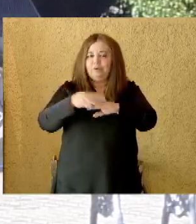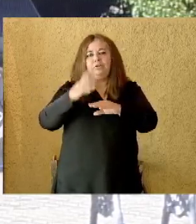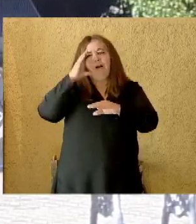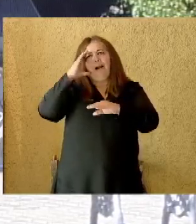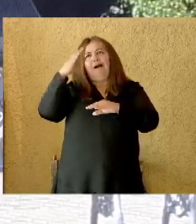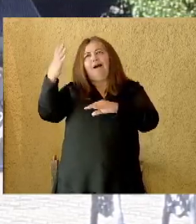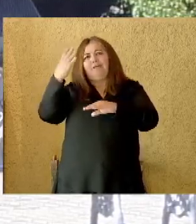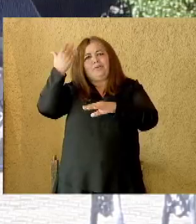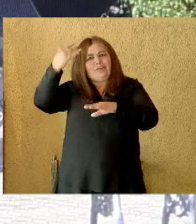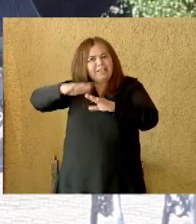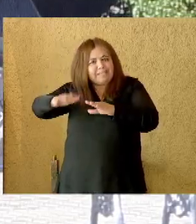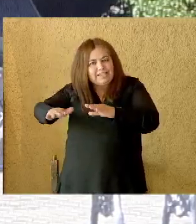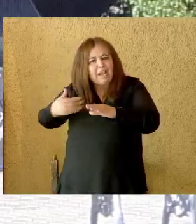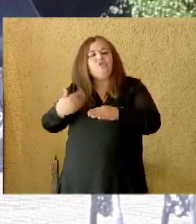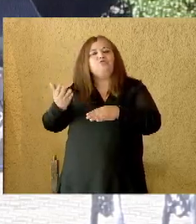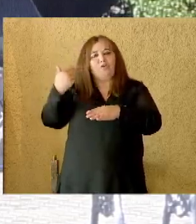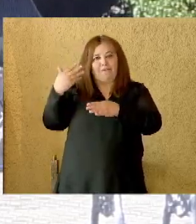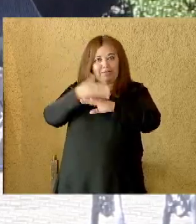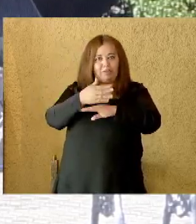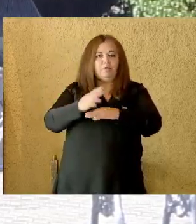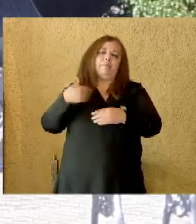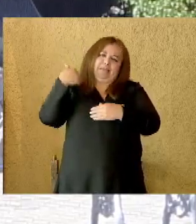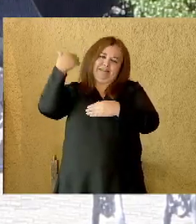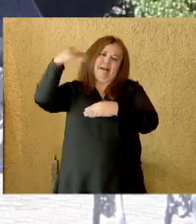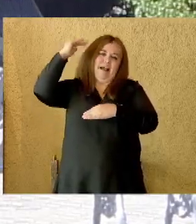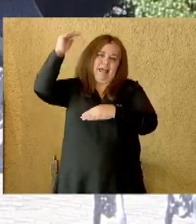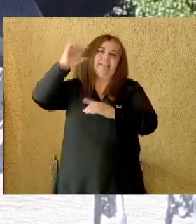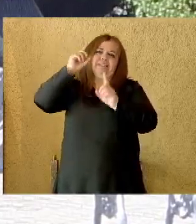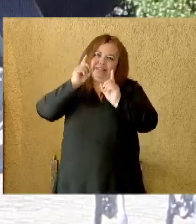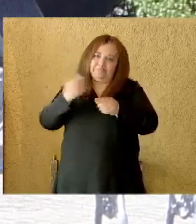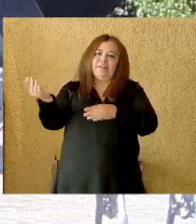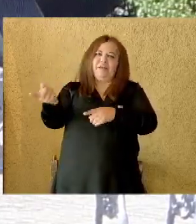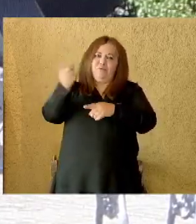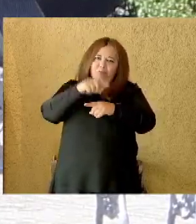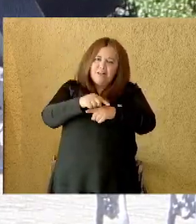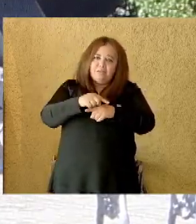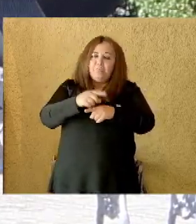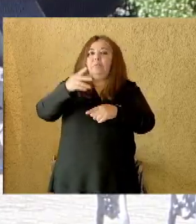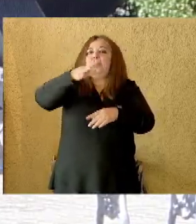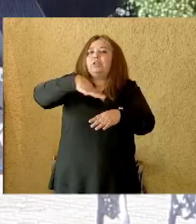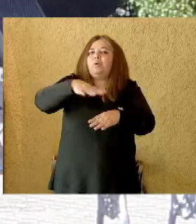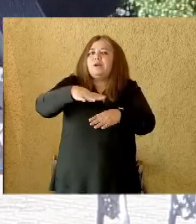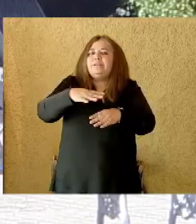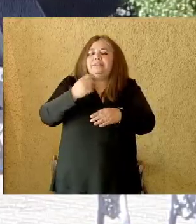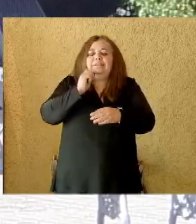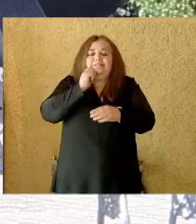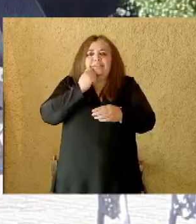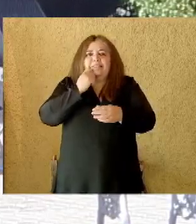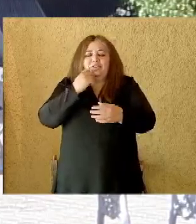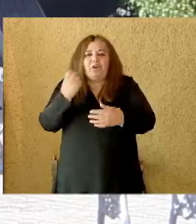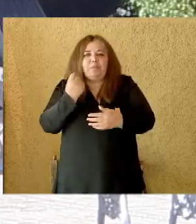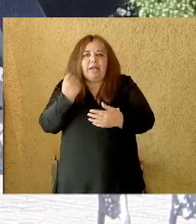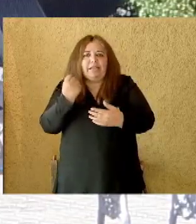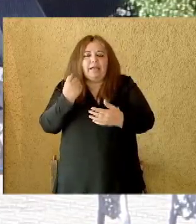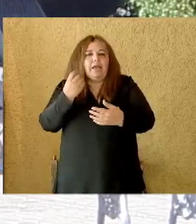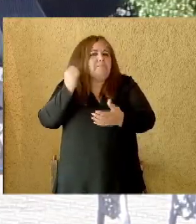venía justamente al museo. He venido después de grande, pero sin lugar a dudas es un lugar tan particular, tan histórico, y que nos permite aprender